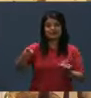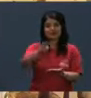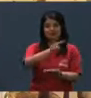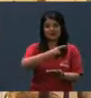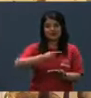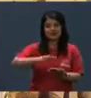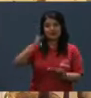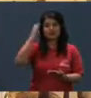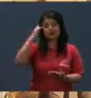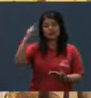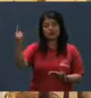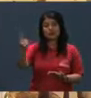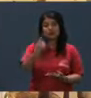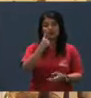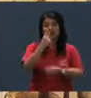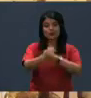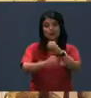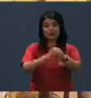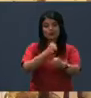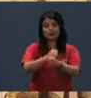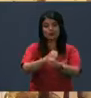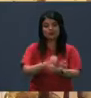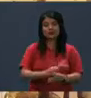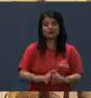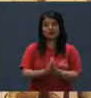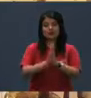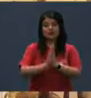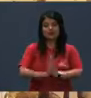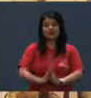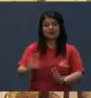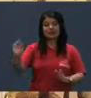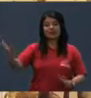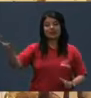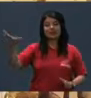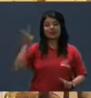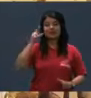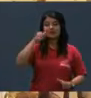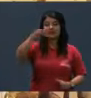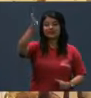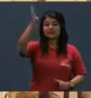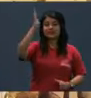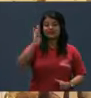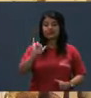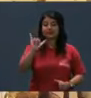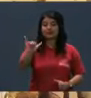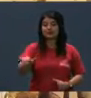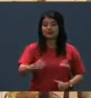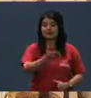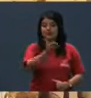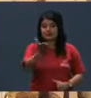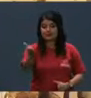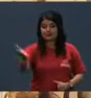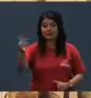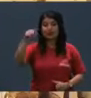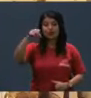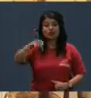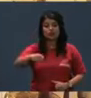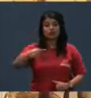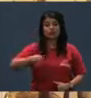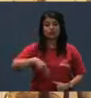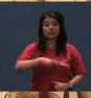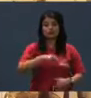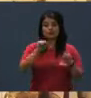siglos. La paz del Señor esté con ustedes. Démonos fraternalmente la